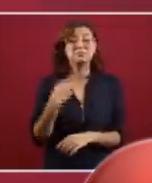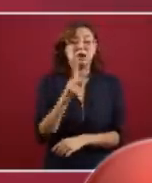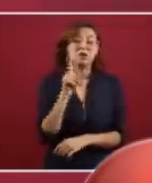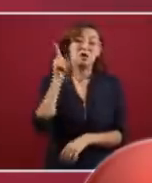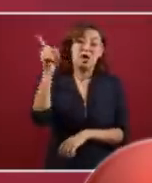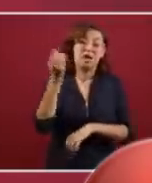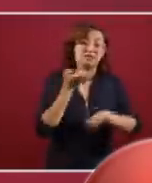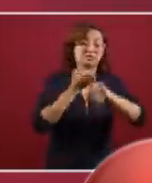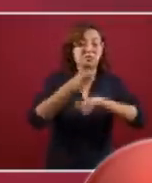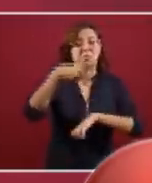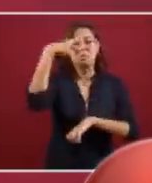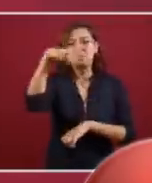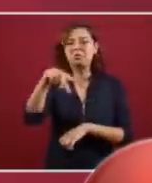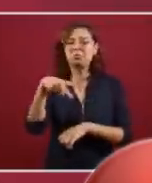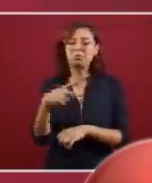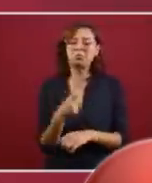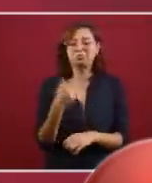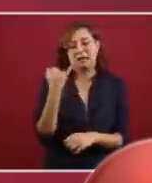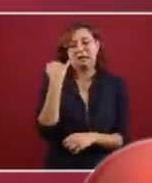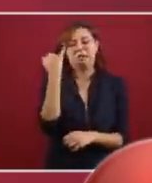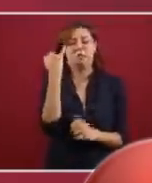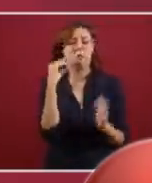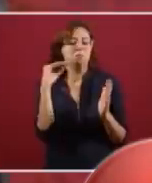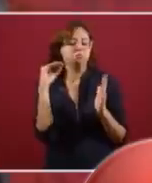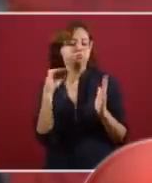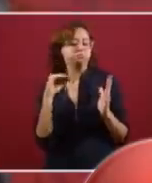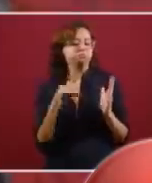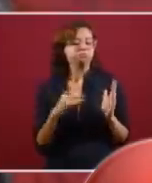porque de esa forma tenían control